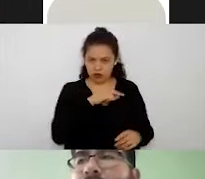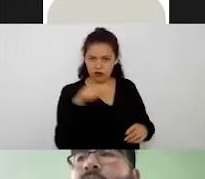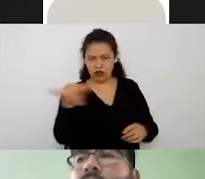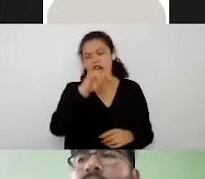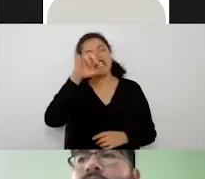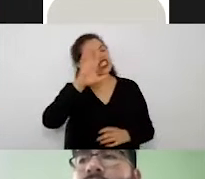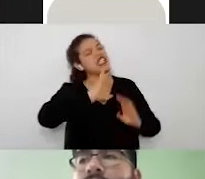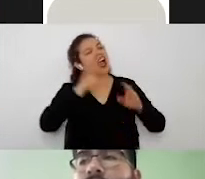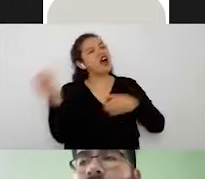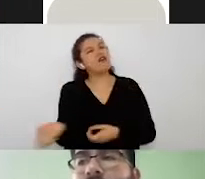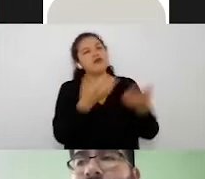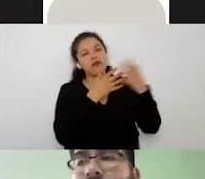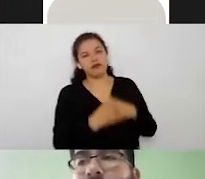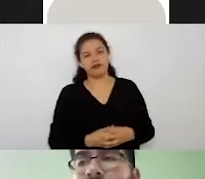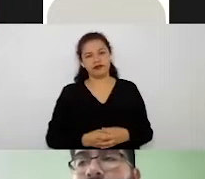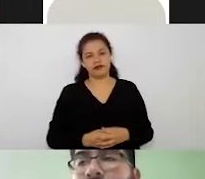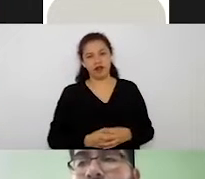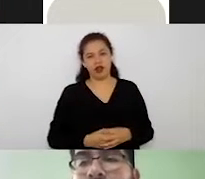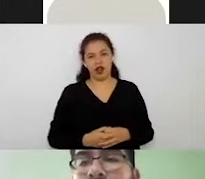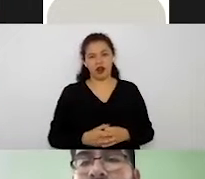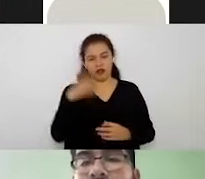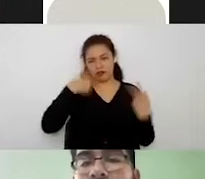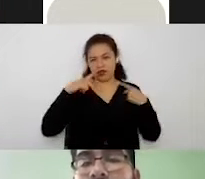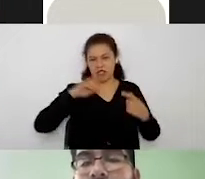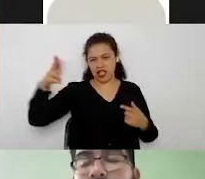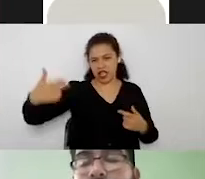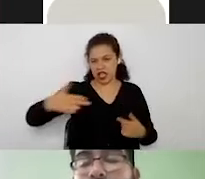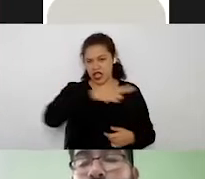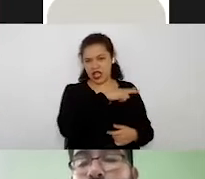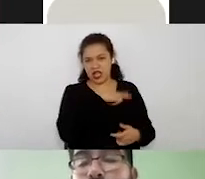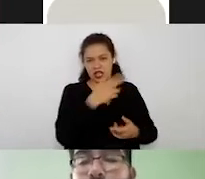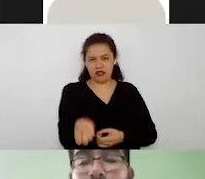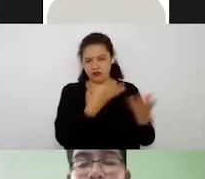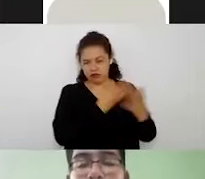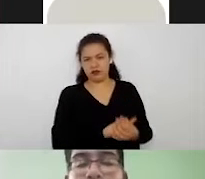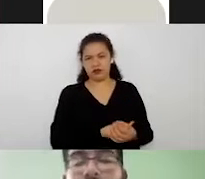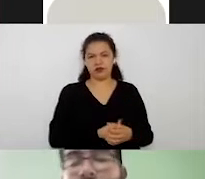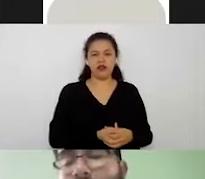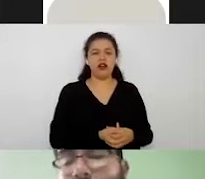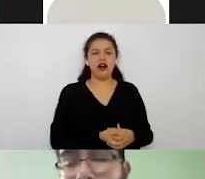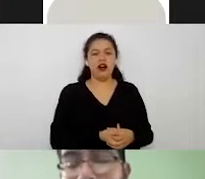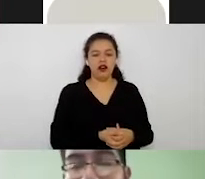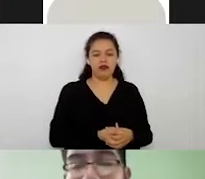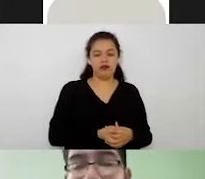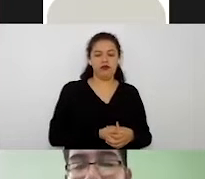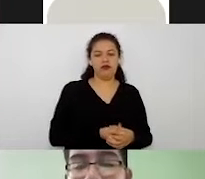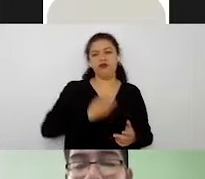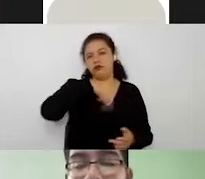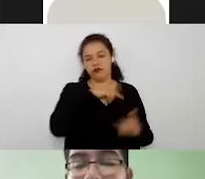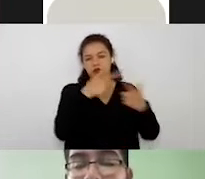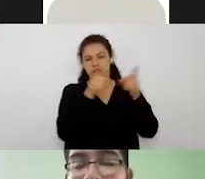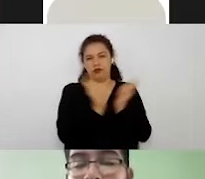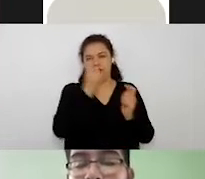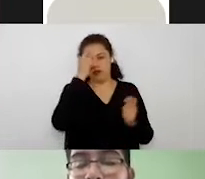llevaron a una persona lesionada. Nosotros como brigadistas o como personal de la brigada